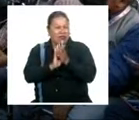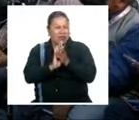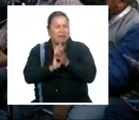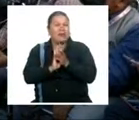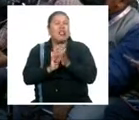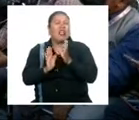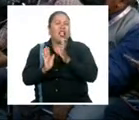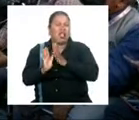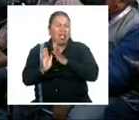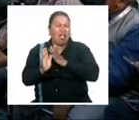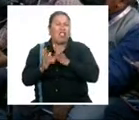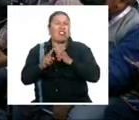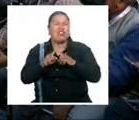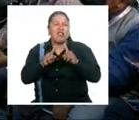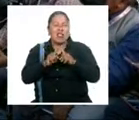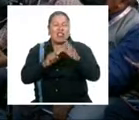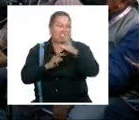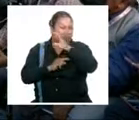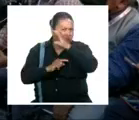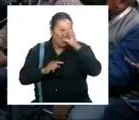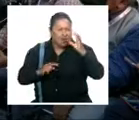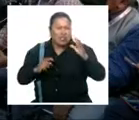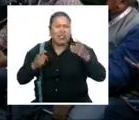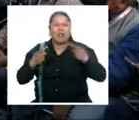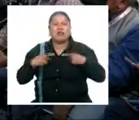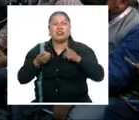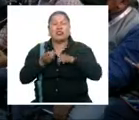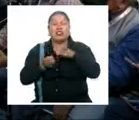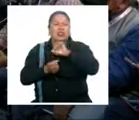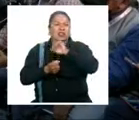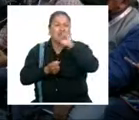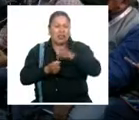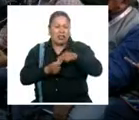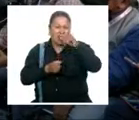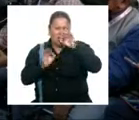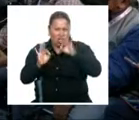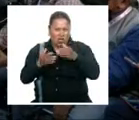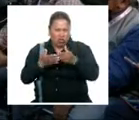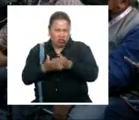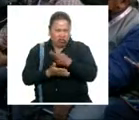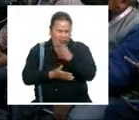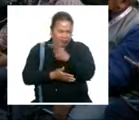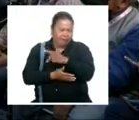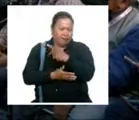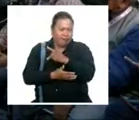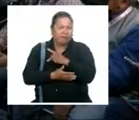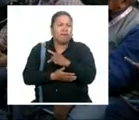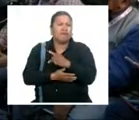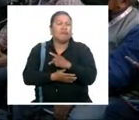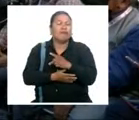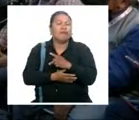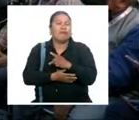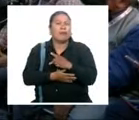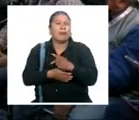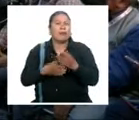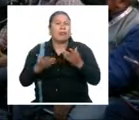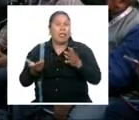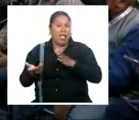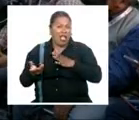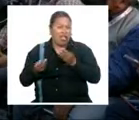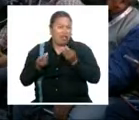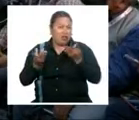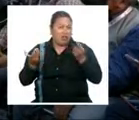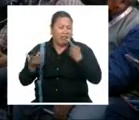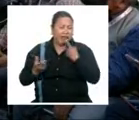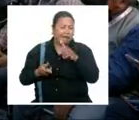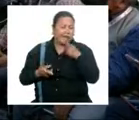filtraban imágenes de personas de la Sierra Norte, de donde él es originario, y pues tiene denuncias en